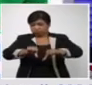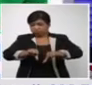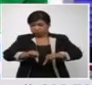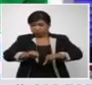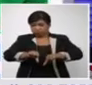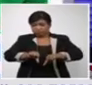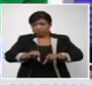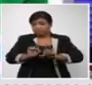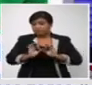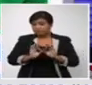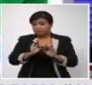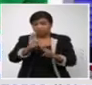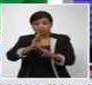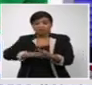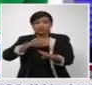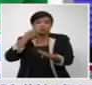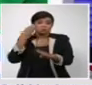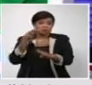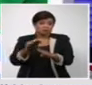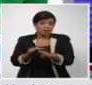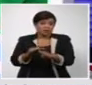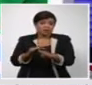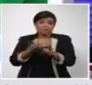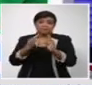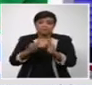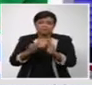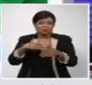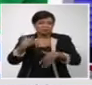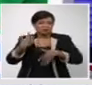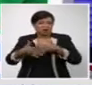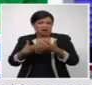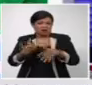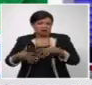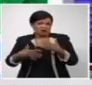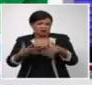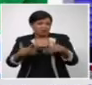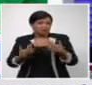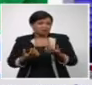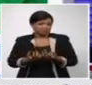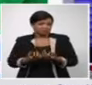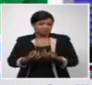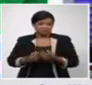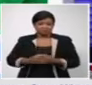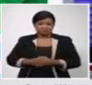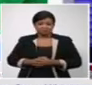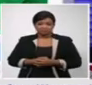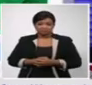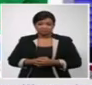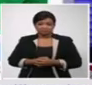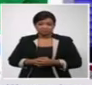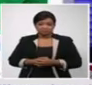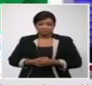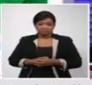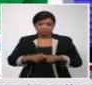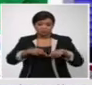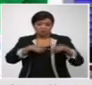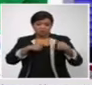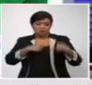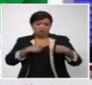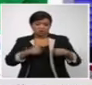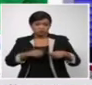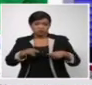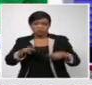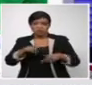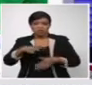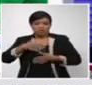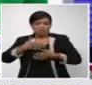y después de una inestabilidad marcada desde el punto de vista hemodinámico, hace una parada cardiorrespiratoria